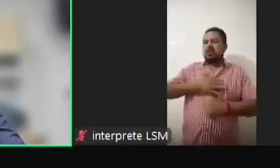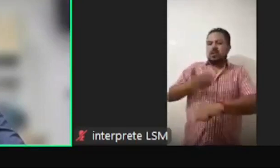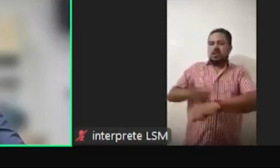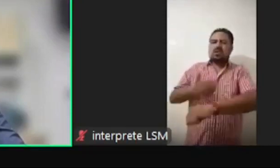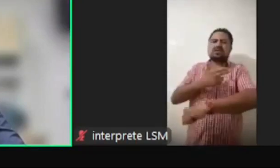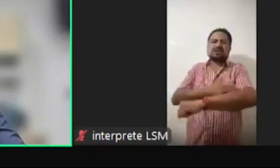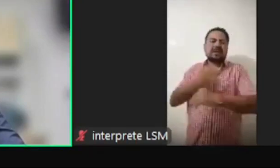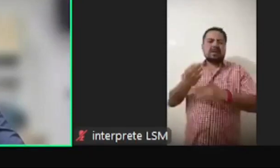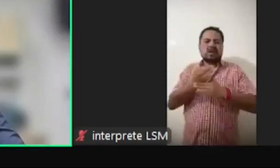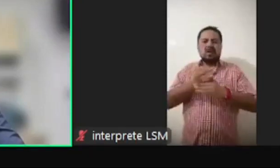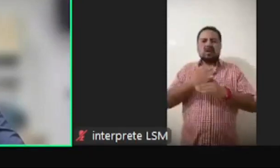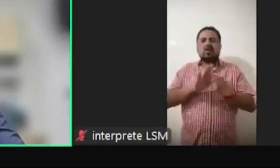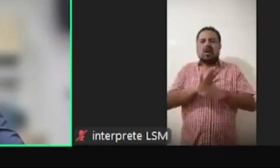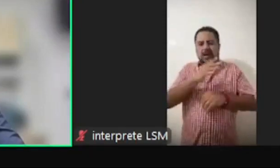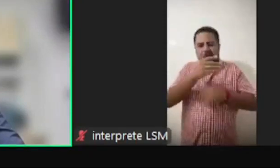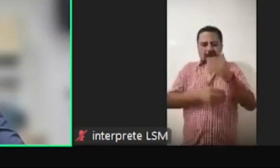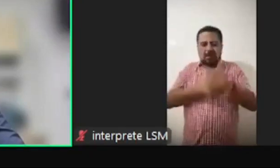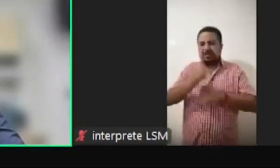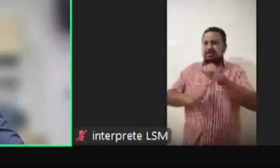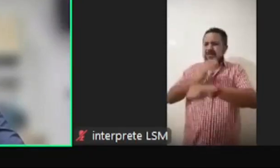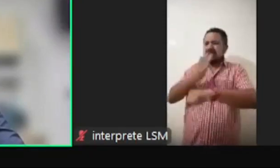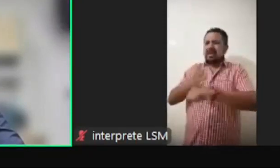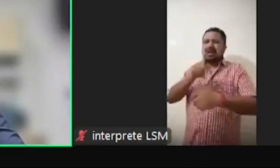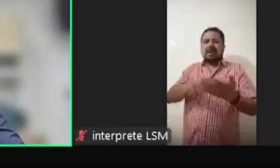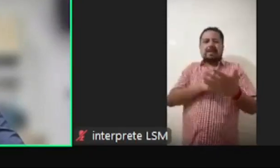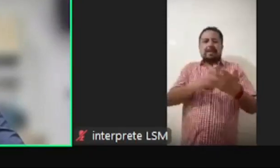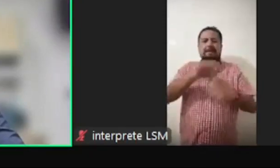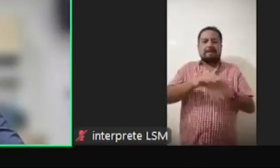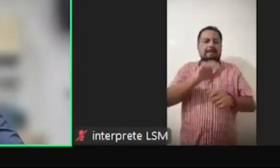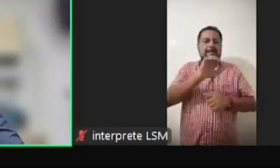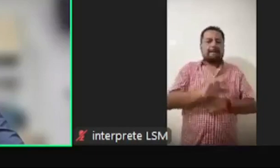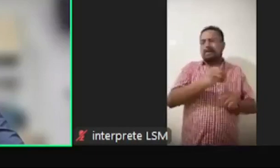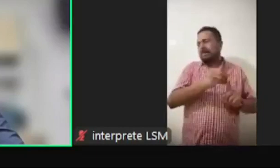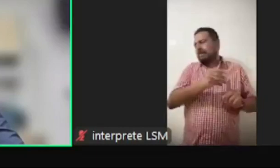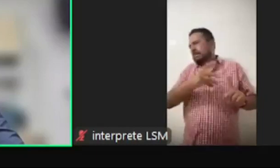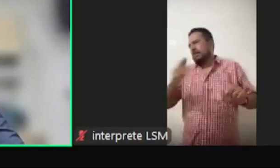el procedimiento sancionador electoral número